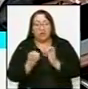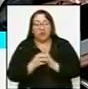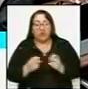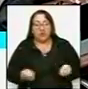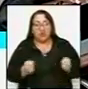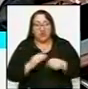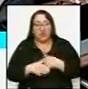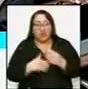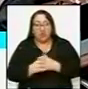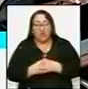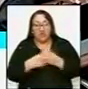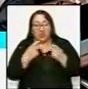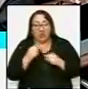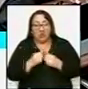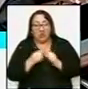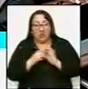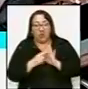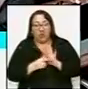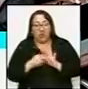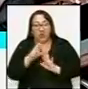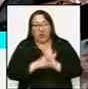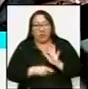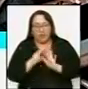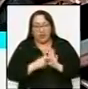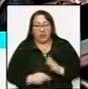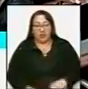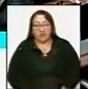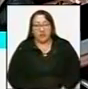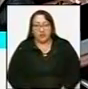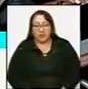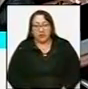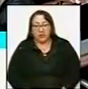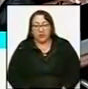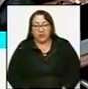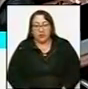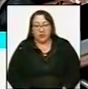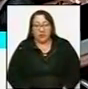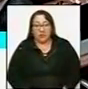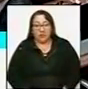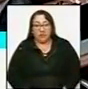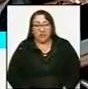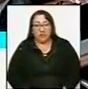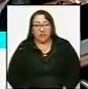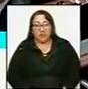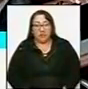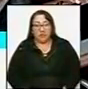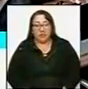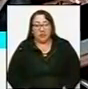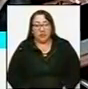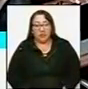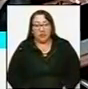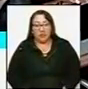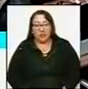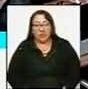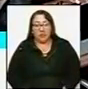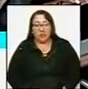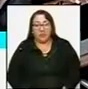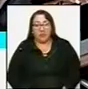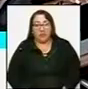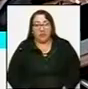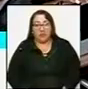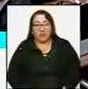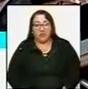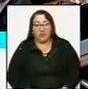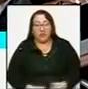inscripción de conformidad con las normas reglamentarias correspondientes. En el caso de las causales reguladas en los literales A y